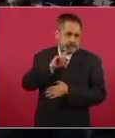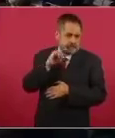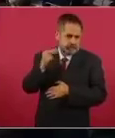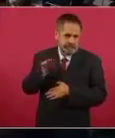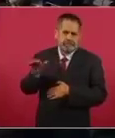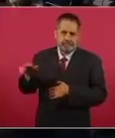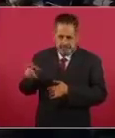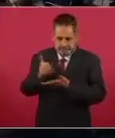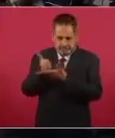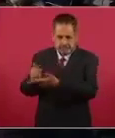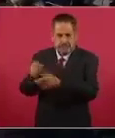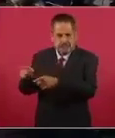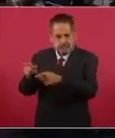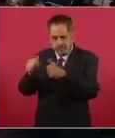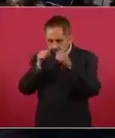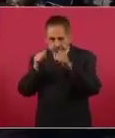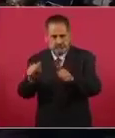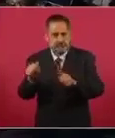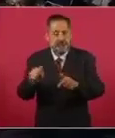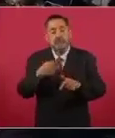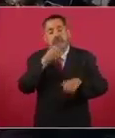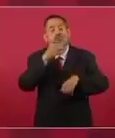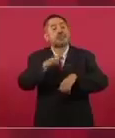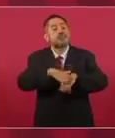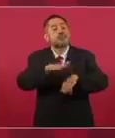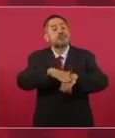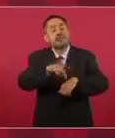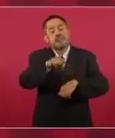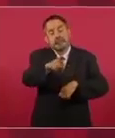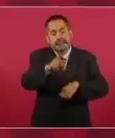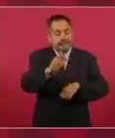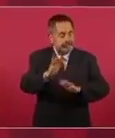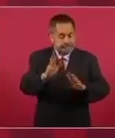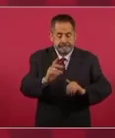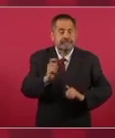Les adelanto por lo mismo que ya